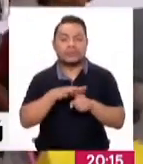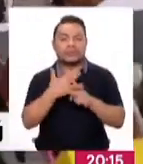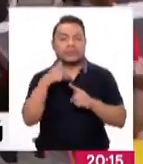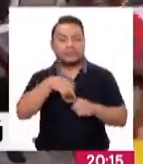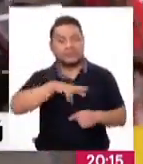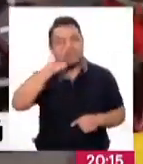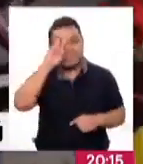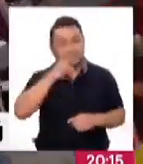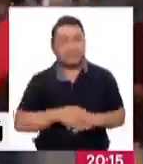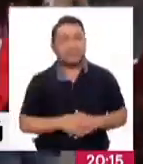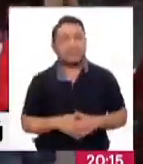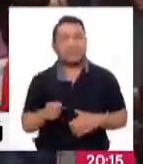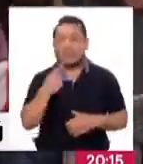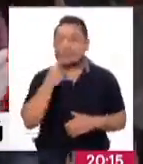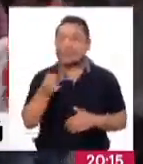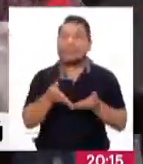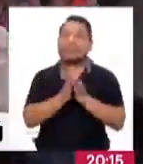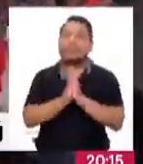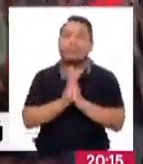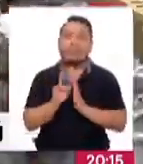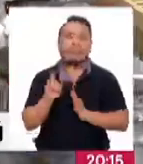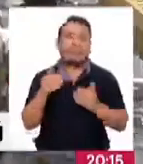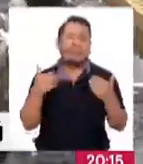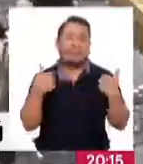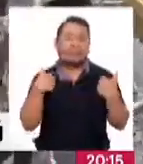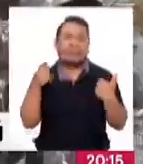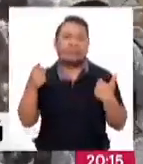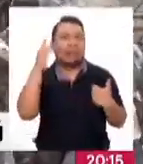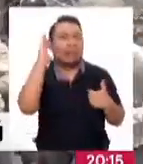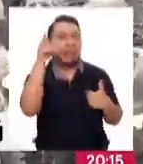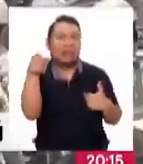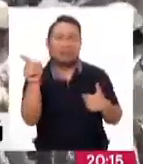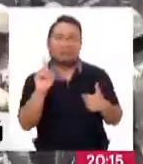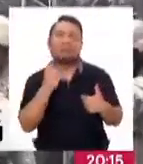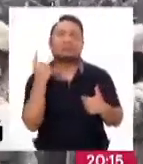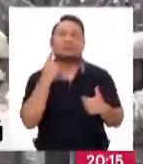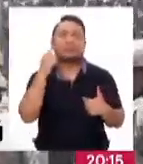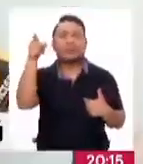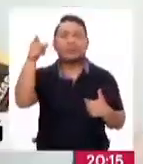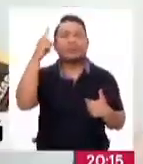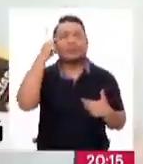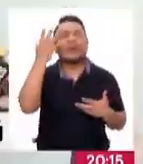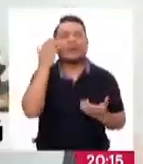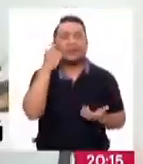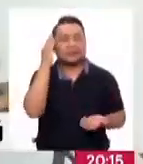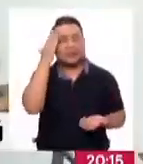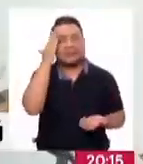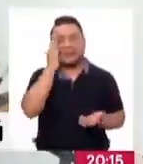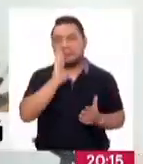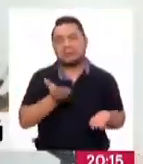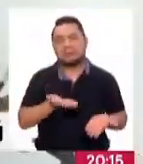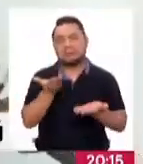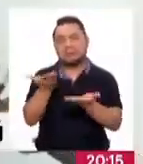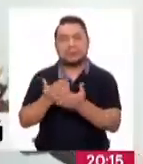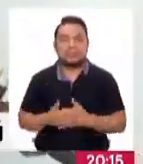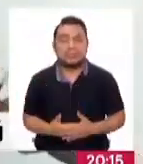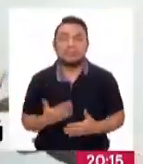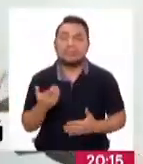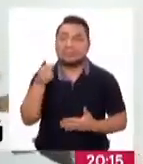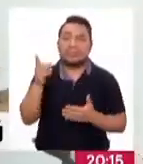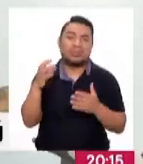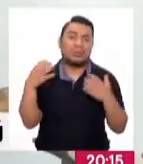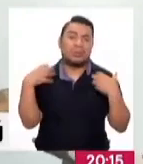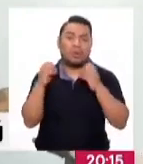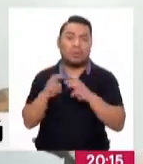Perú, pero aseguró que el pedido no tiene carácter vinculante. No es una posición de la ONU, porque lo vuelvo a señalar,